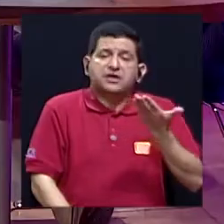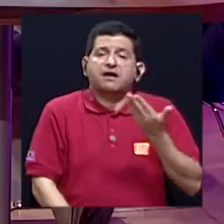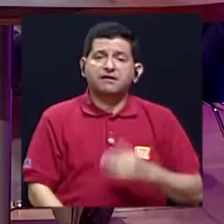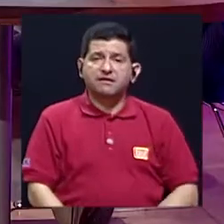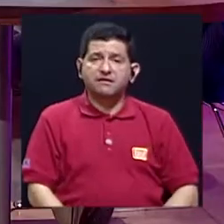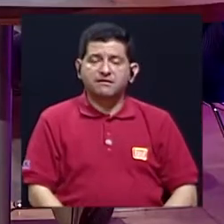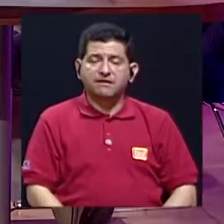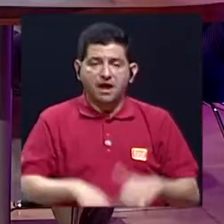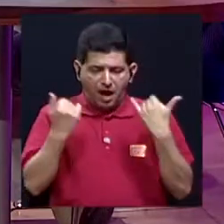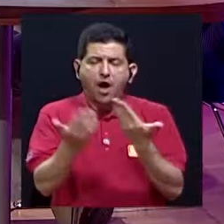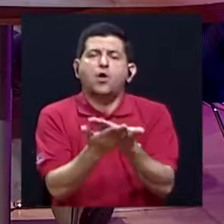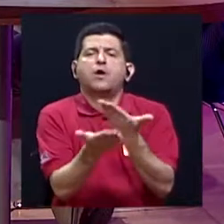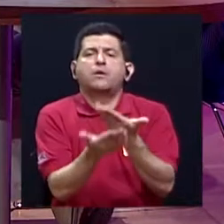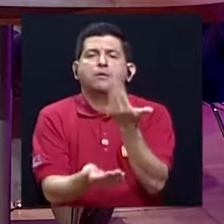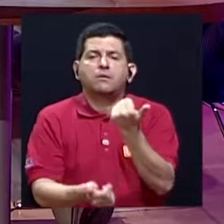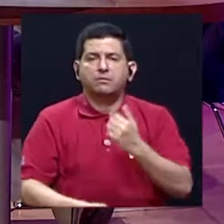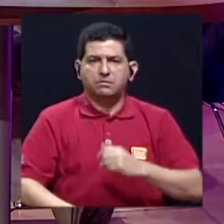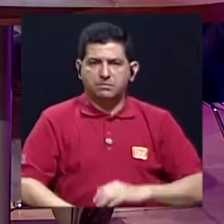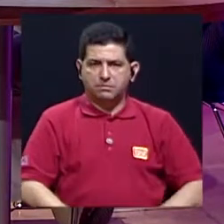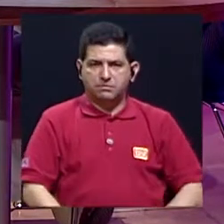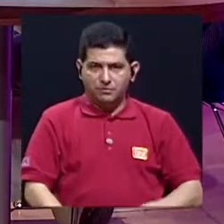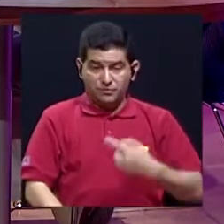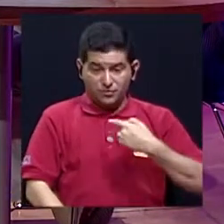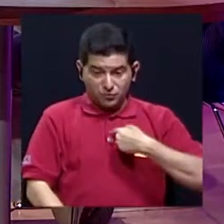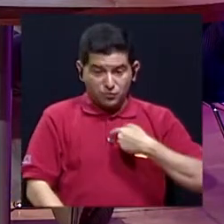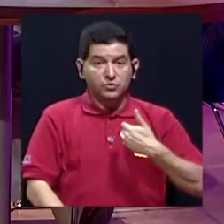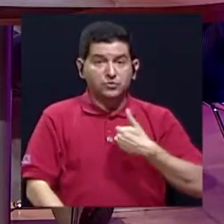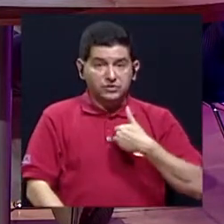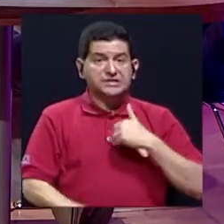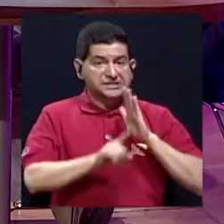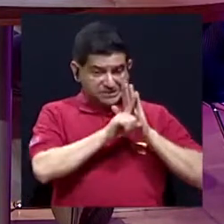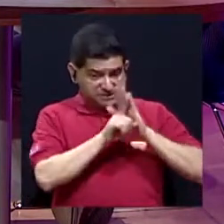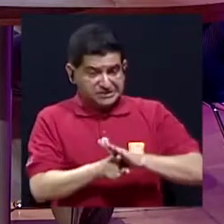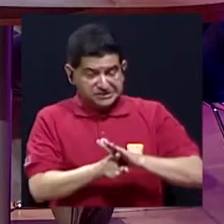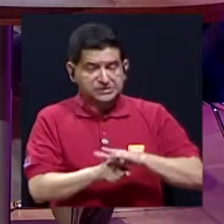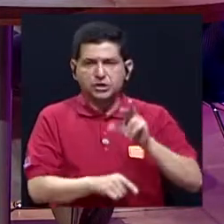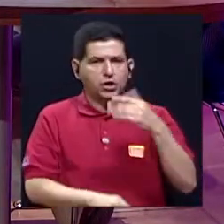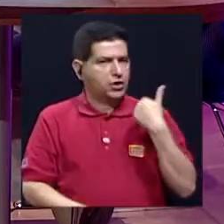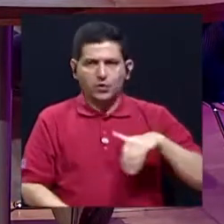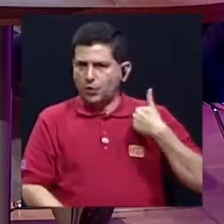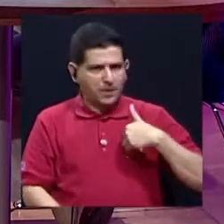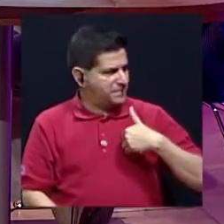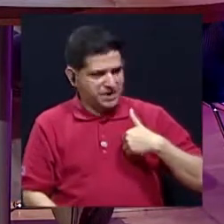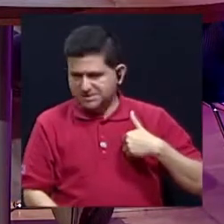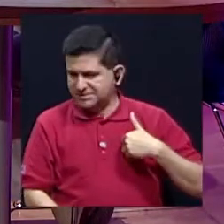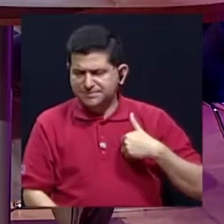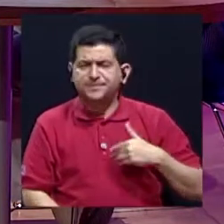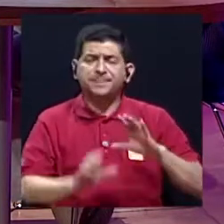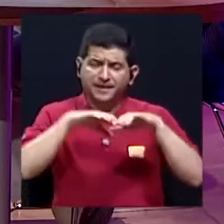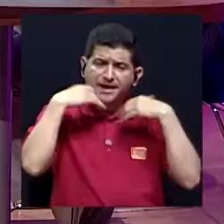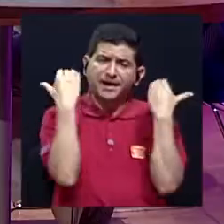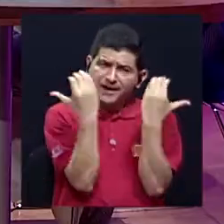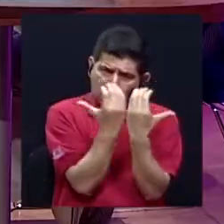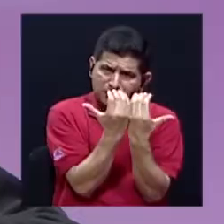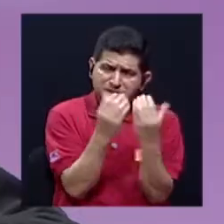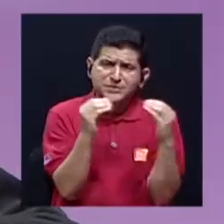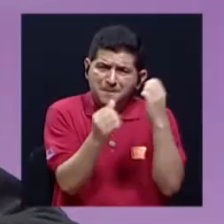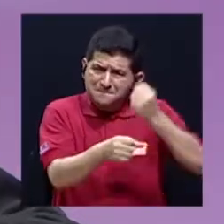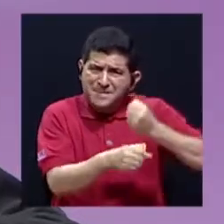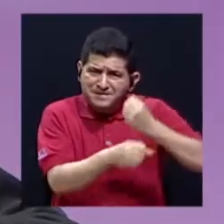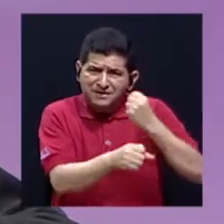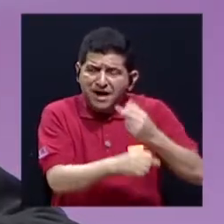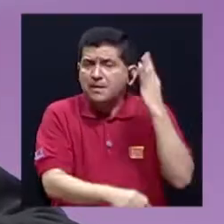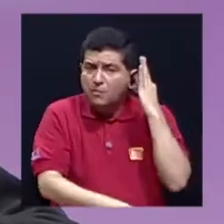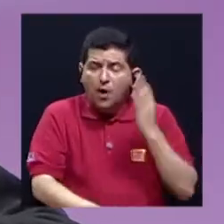ahí está. Entonces ahora demuéstrelo, ¿verdad? Uno tiene más esa presión que los hombres. De hecho, en comisiones, quienes más trabajan